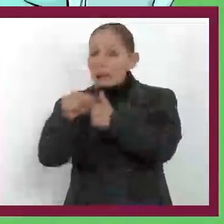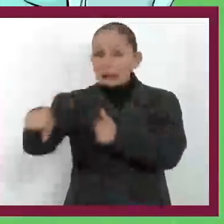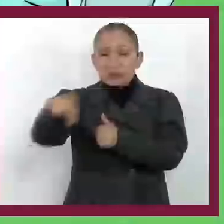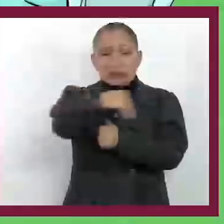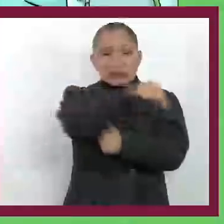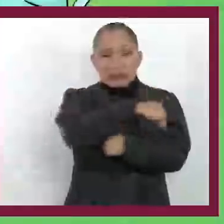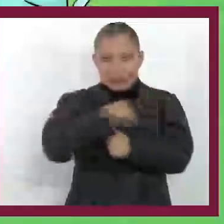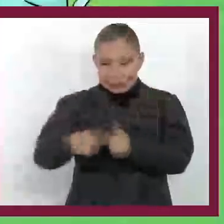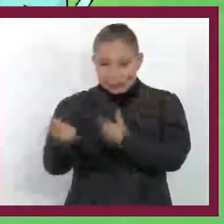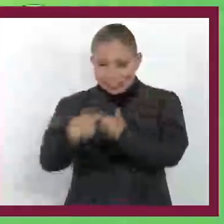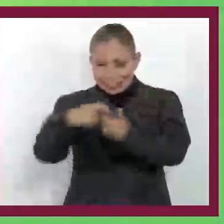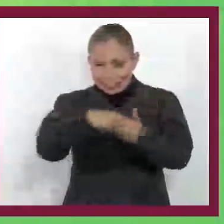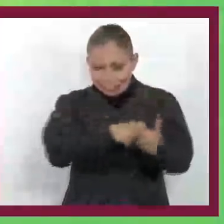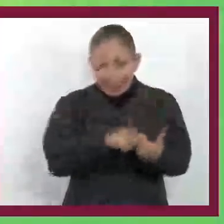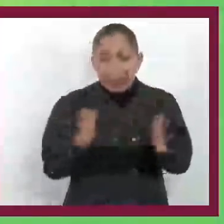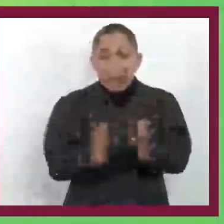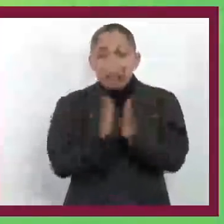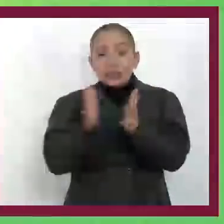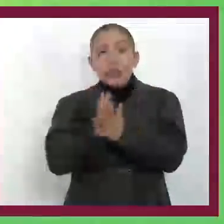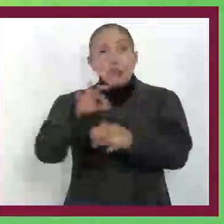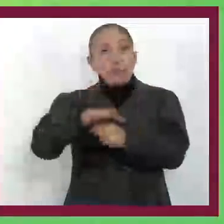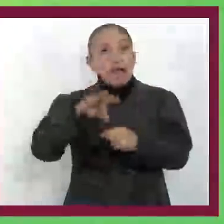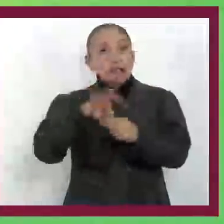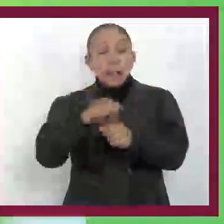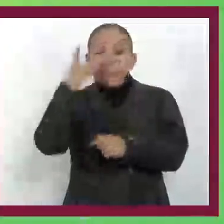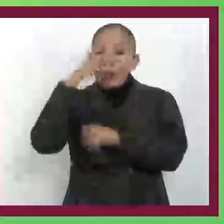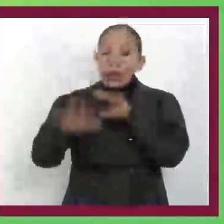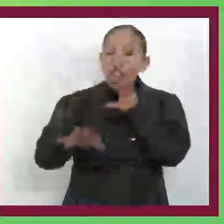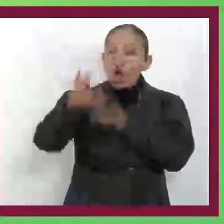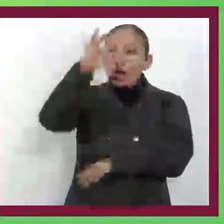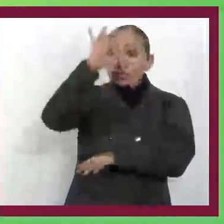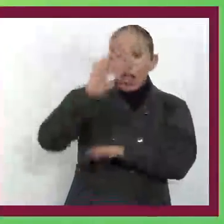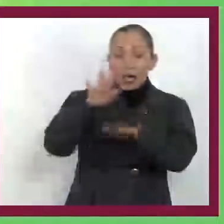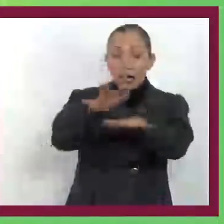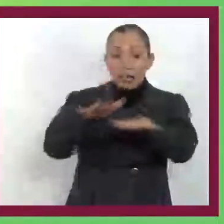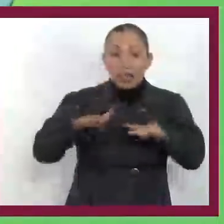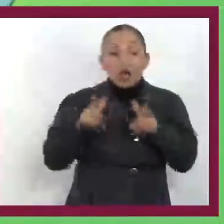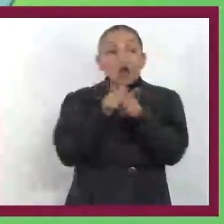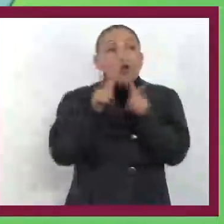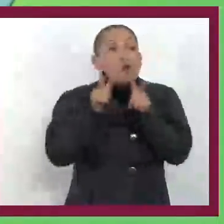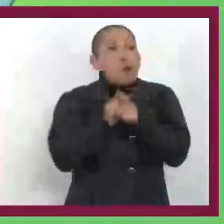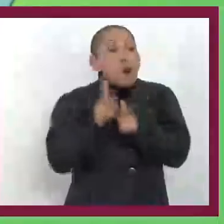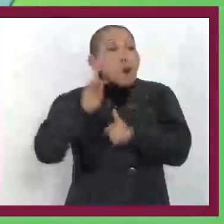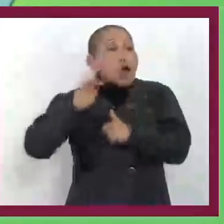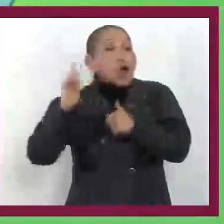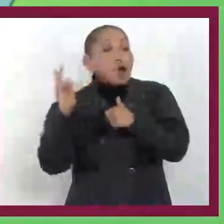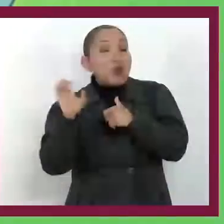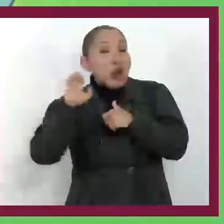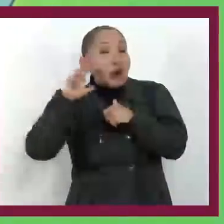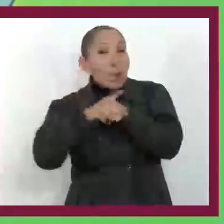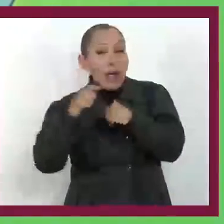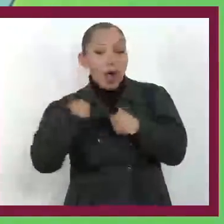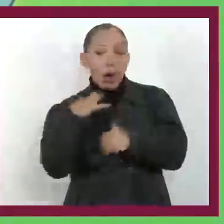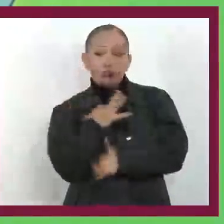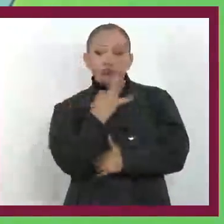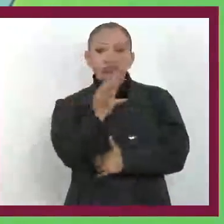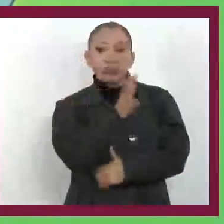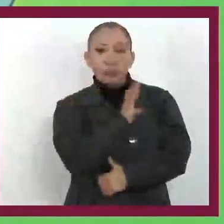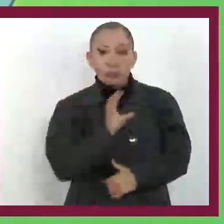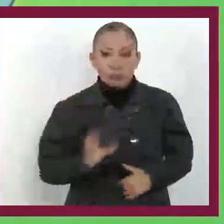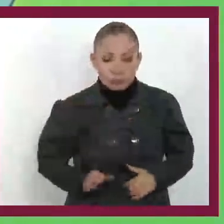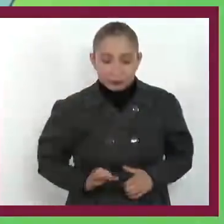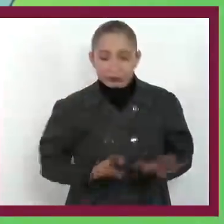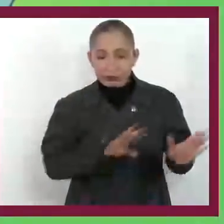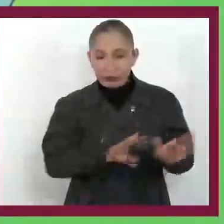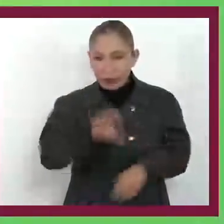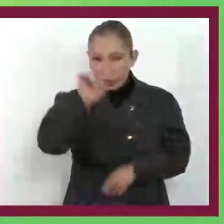miembros y participar en las votaciones para elegir al Parlamento Europeo o postularse candidato.